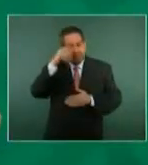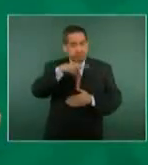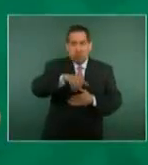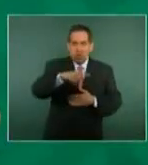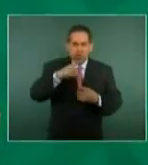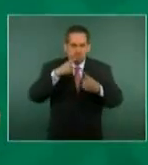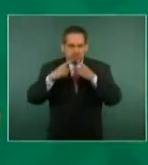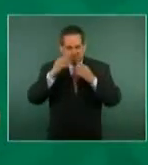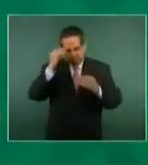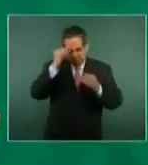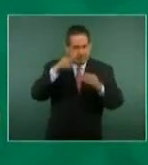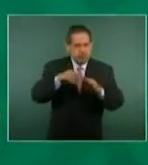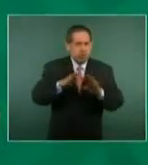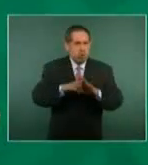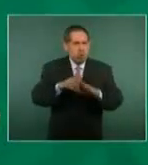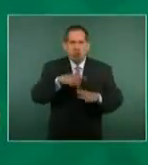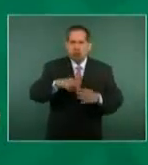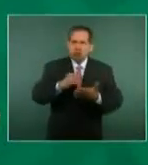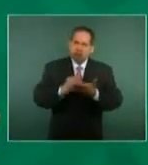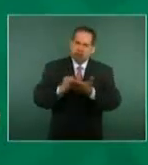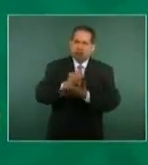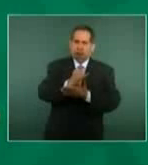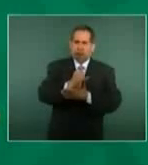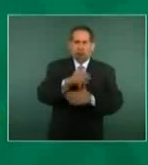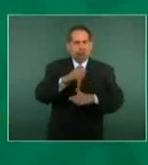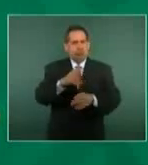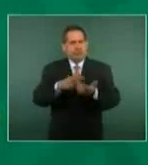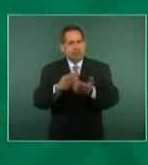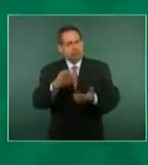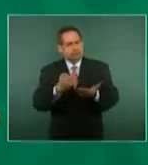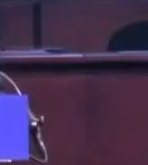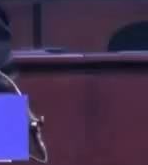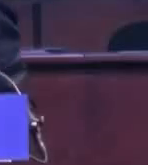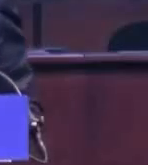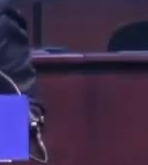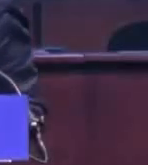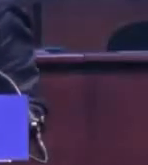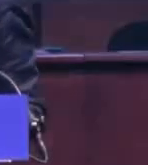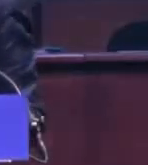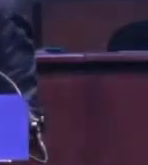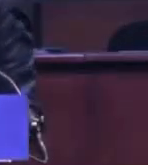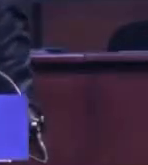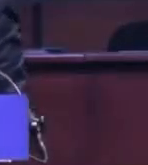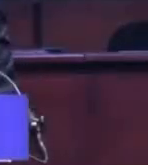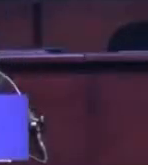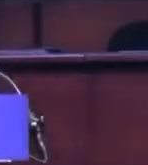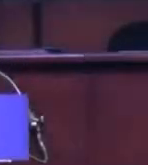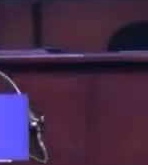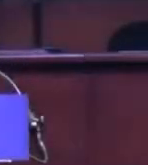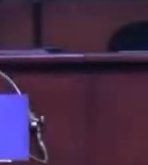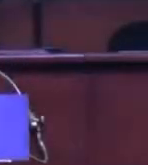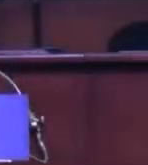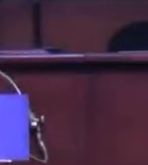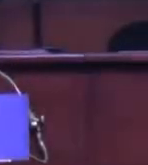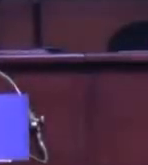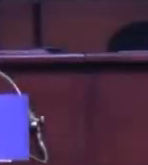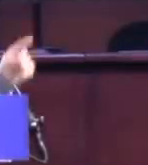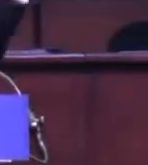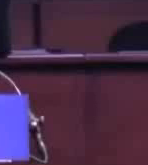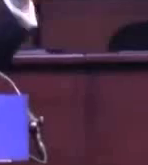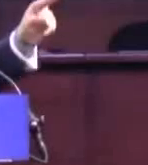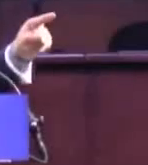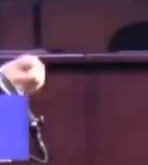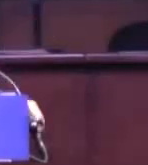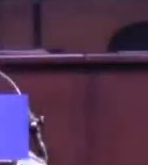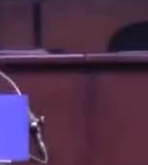marido. Así está el presidente. ¿Qué? Está bueno. Aseguro que López Obrador funge como vocero